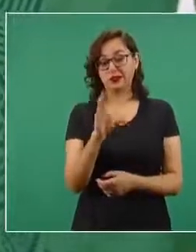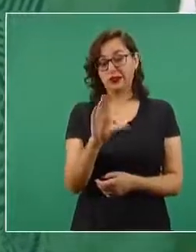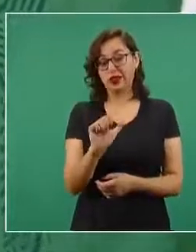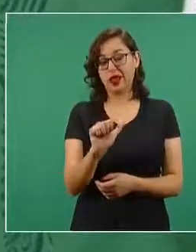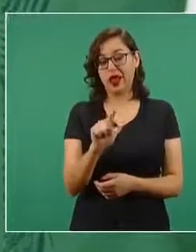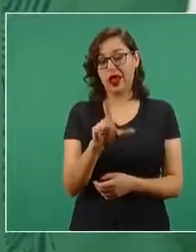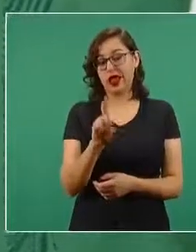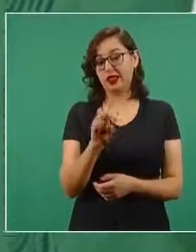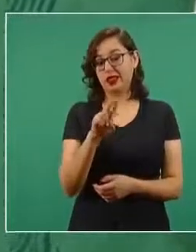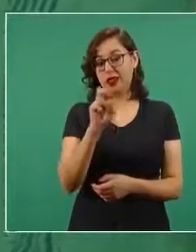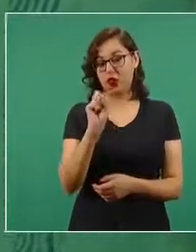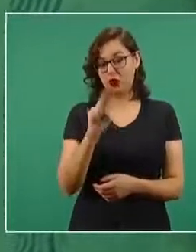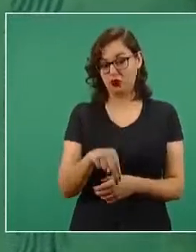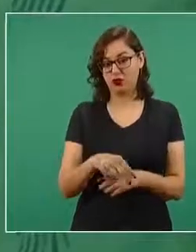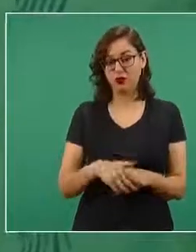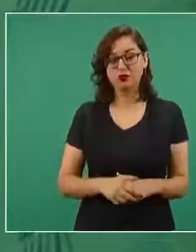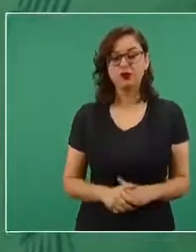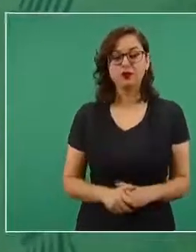Entonces,